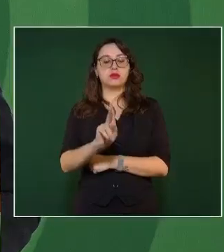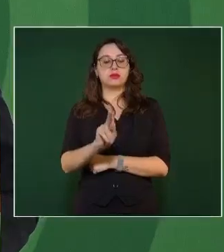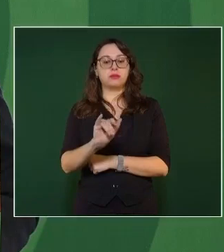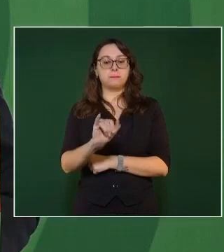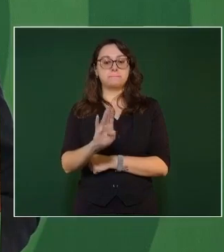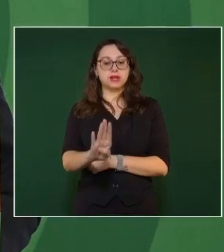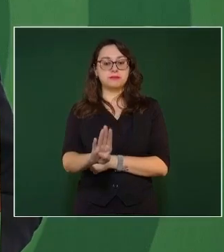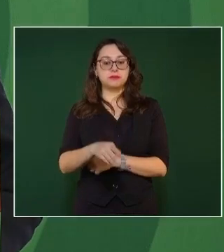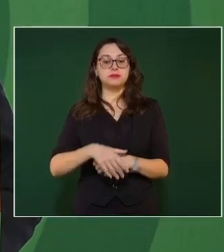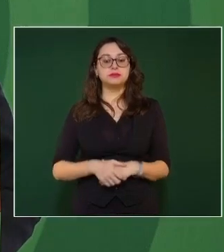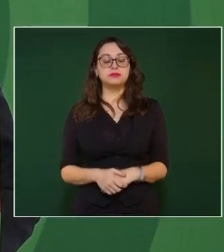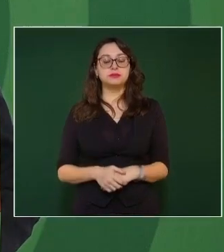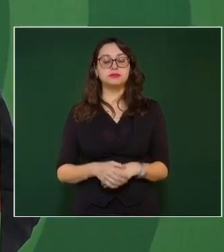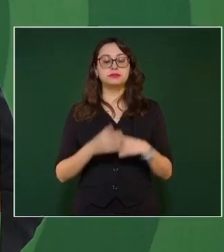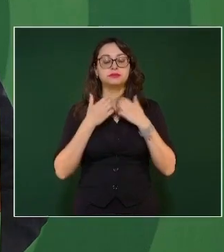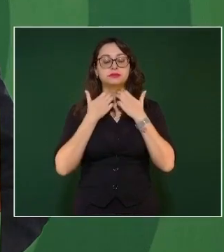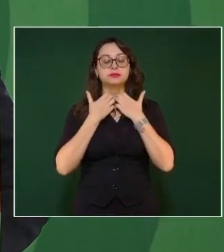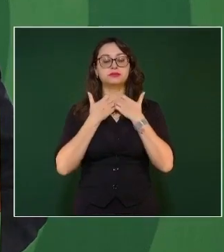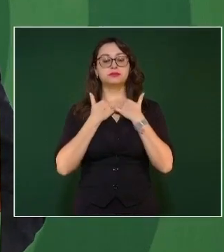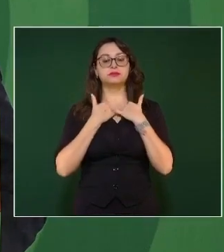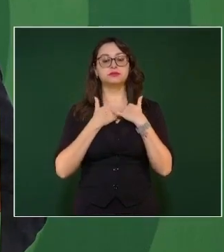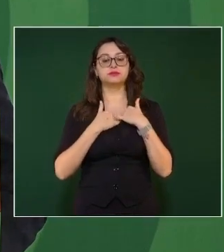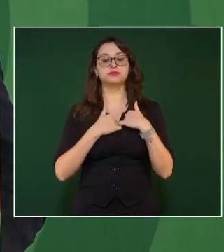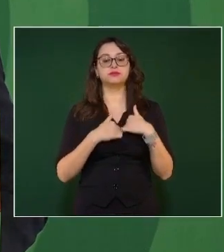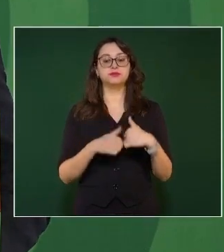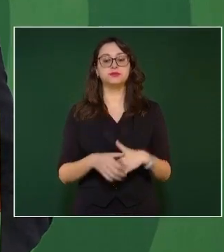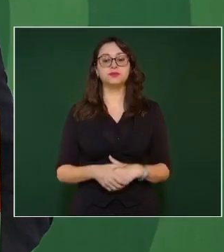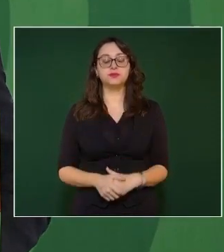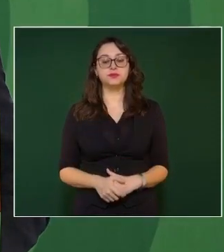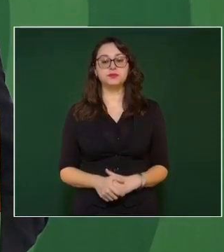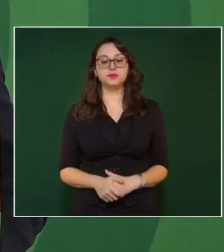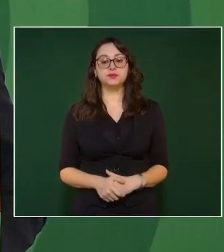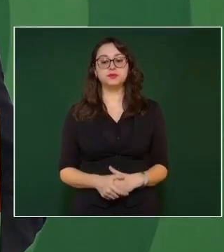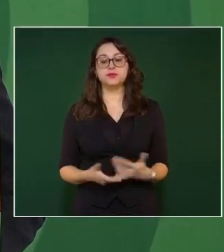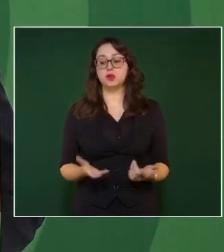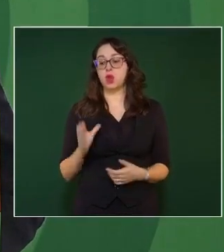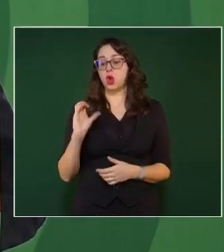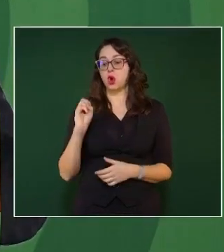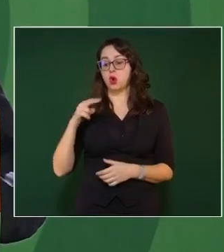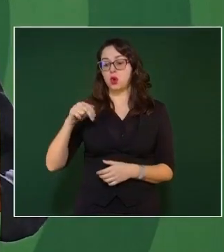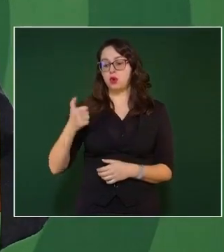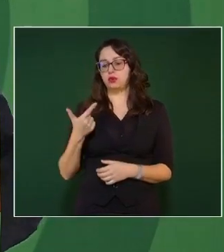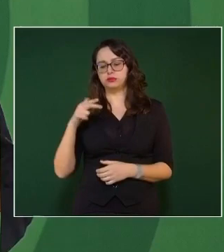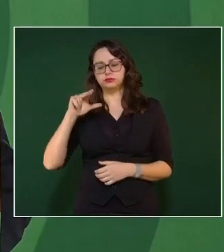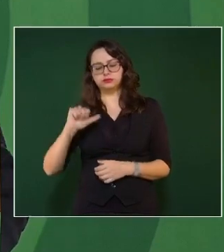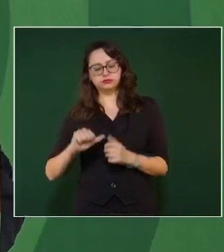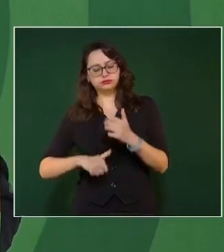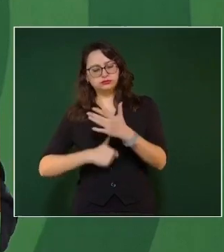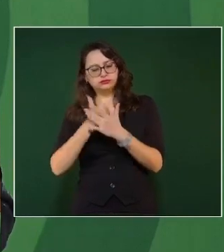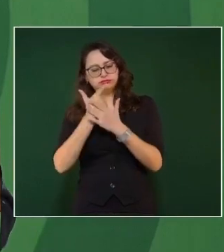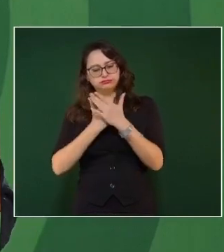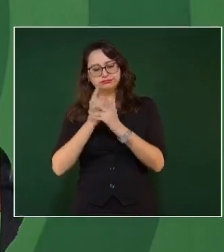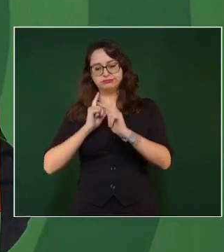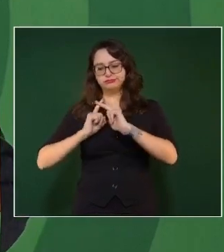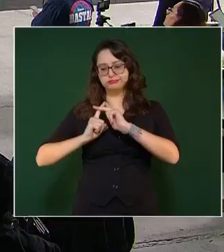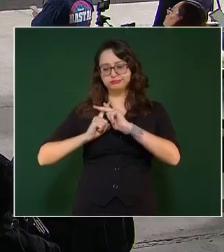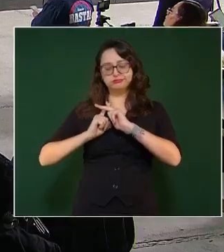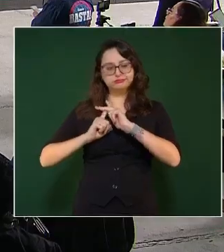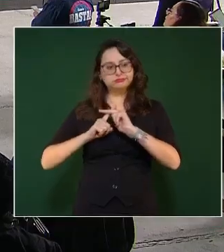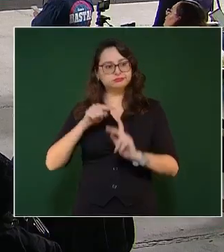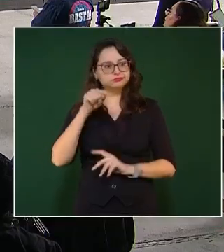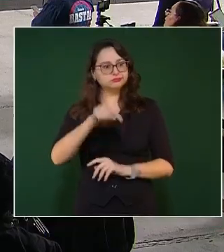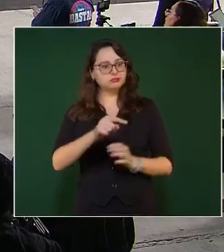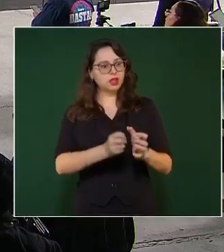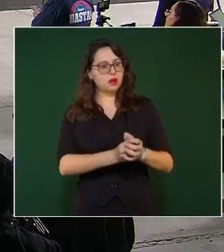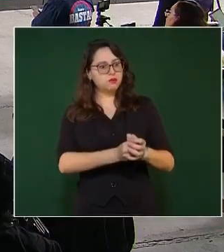del país. De acuerdo con los datos de la Comisión Estatal de Aguas, para atender esta necesidad creciente